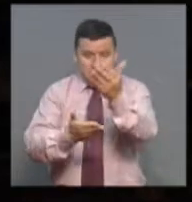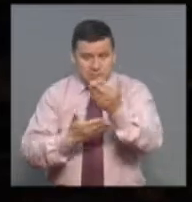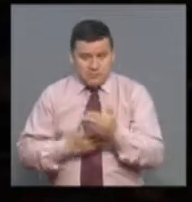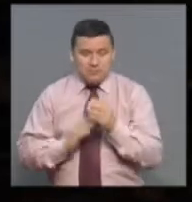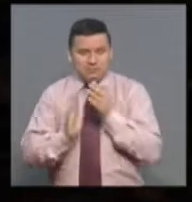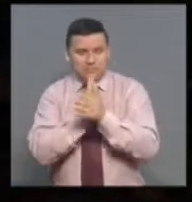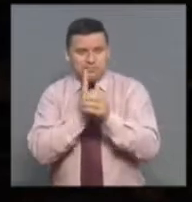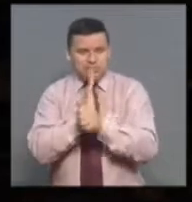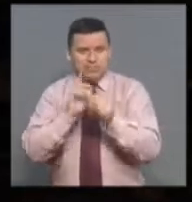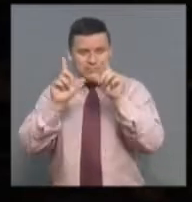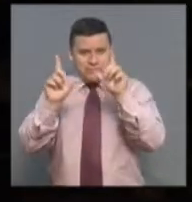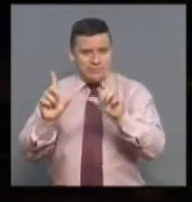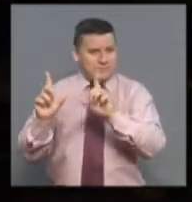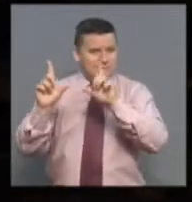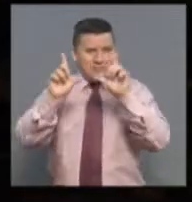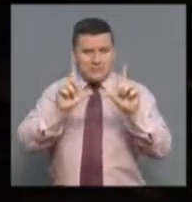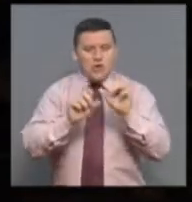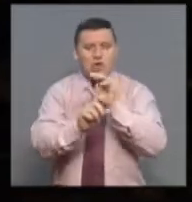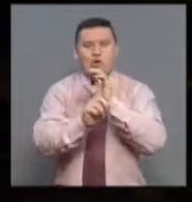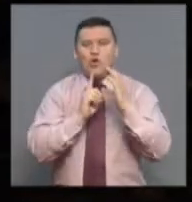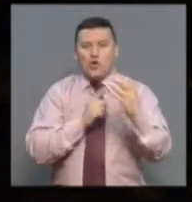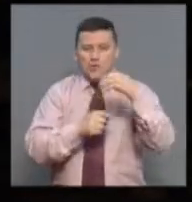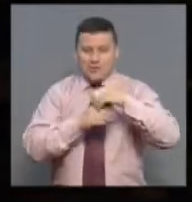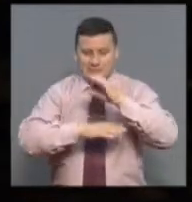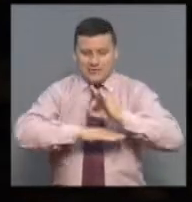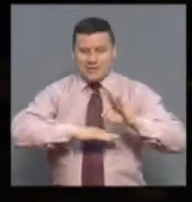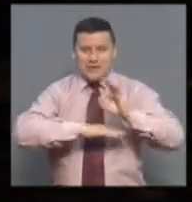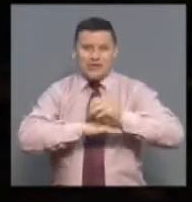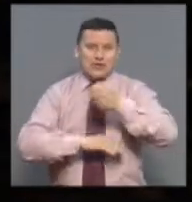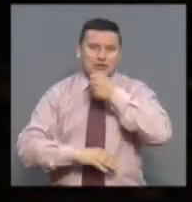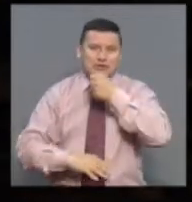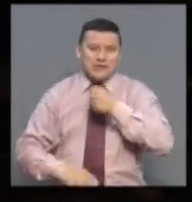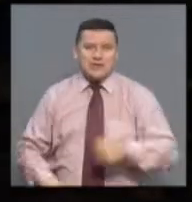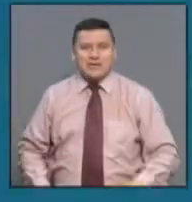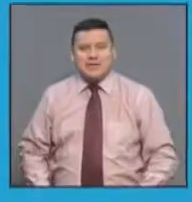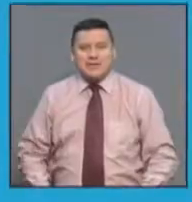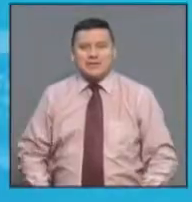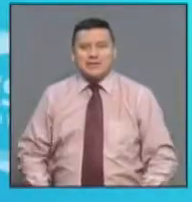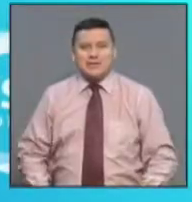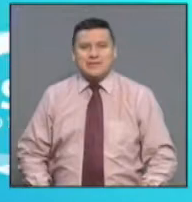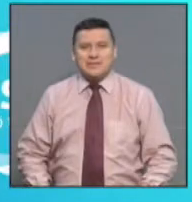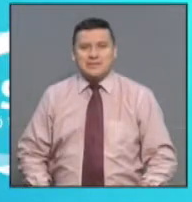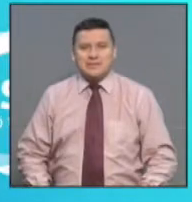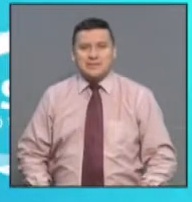a Talentos en Pantalla, la sección cultural de ESAB Noticias.